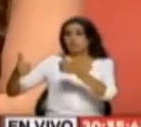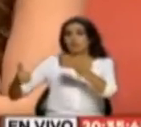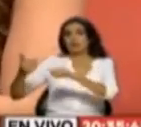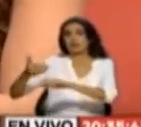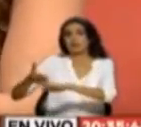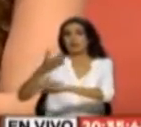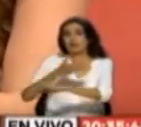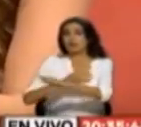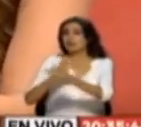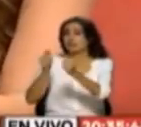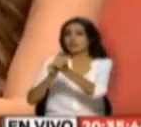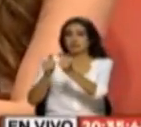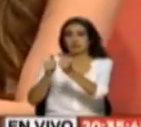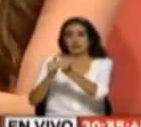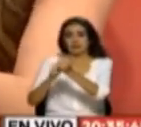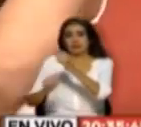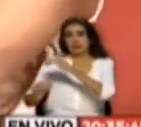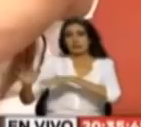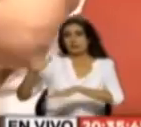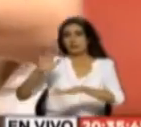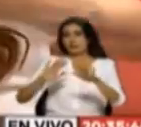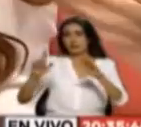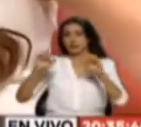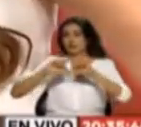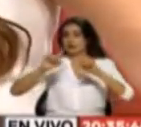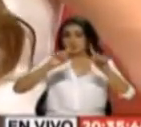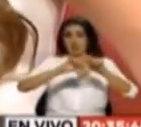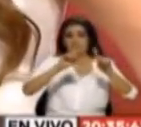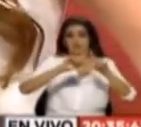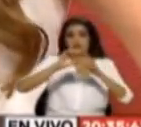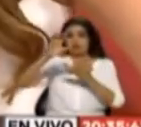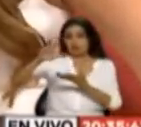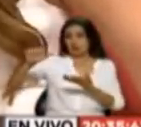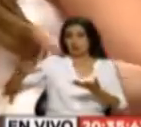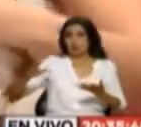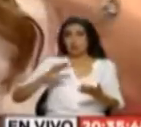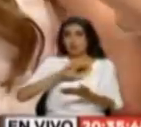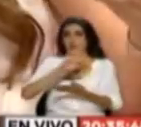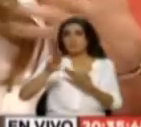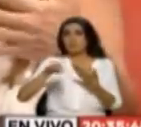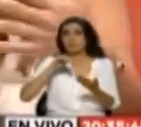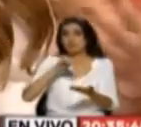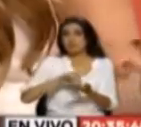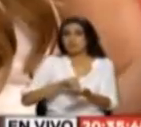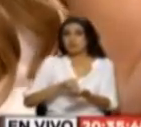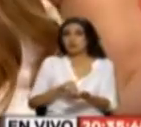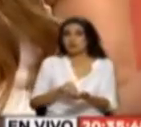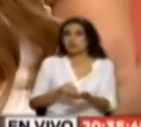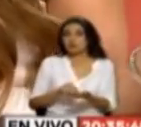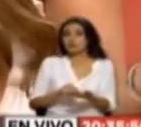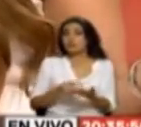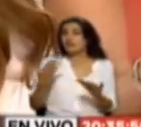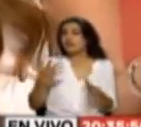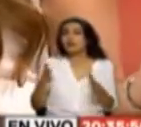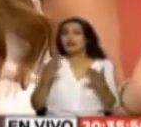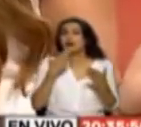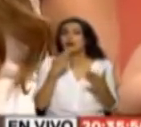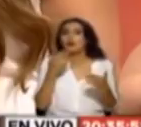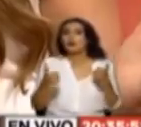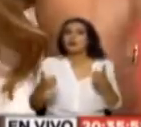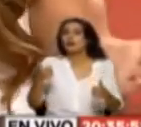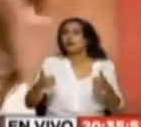estamos muy cerca de unas elecciones seccionales y muchos en diferentes provincias, sobre todo yo soy de Manabí, hay muchos que se preguntan, hay muchos precandidatos, pero no se sabe